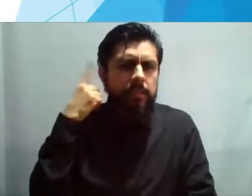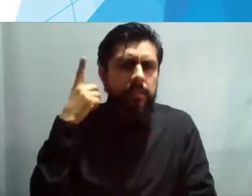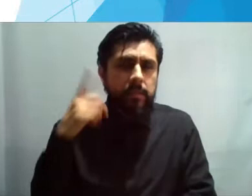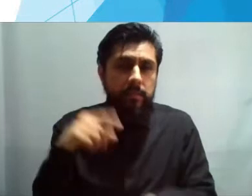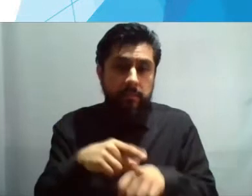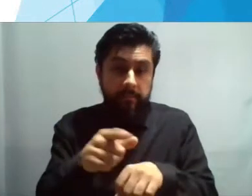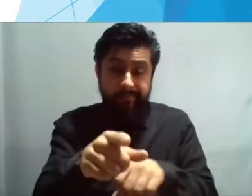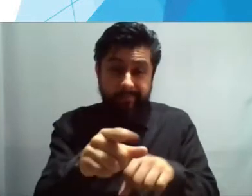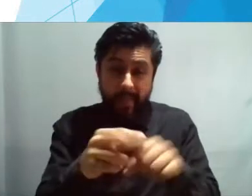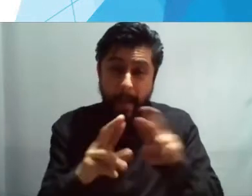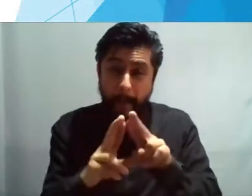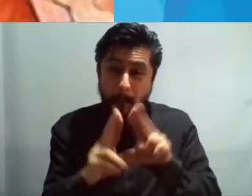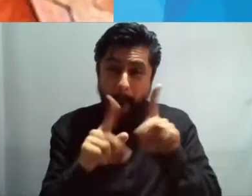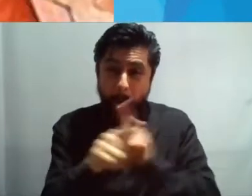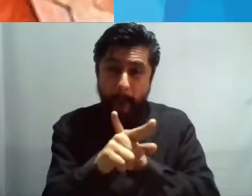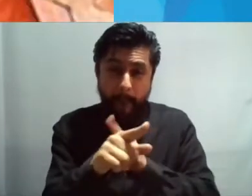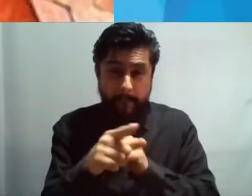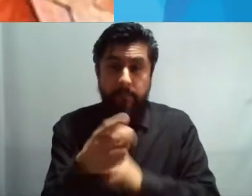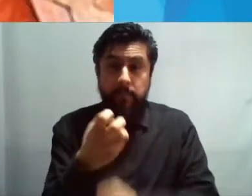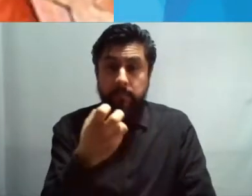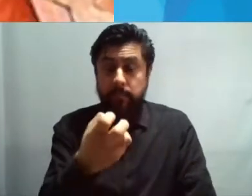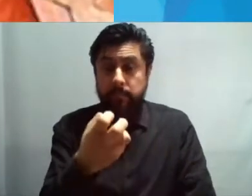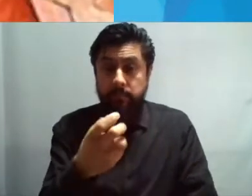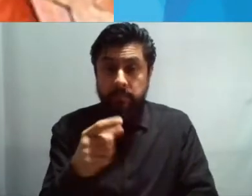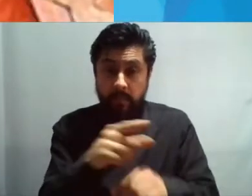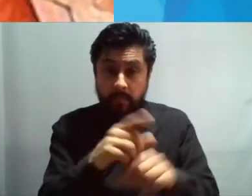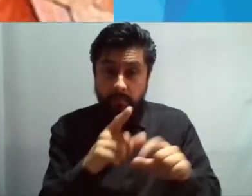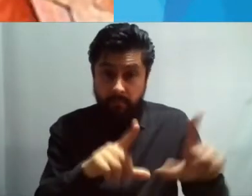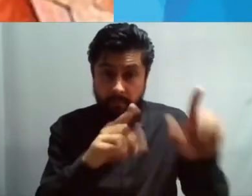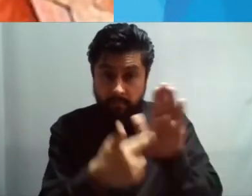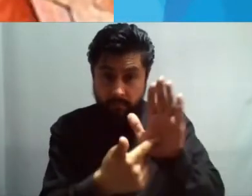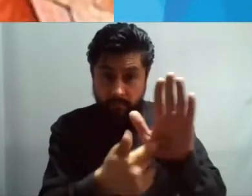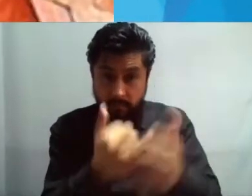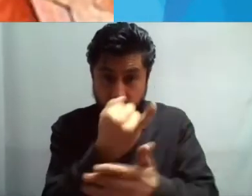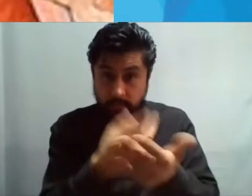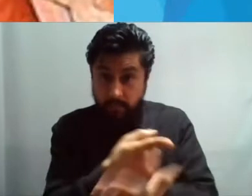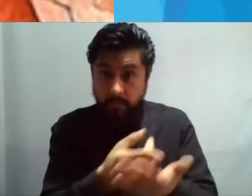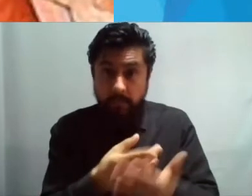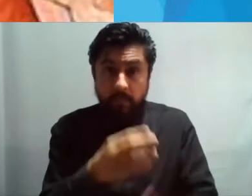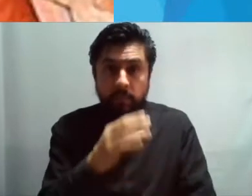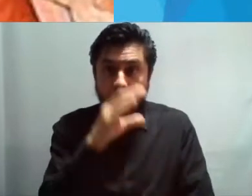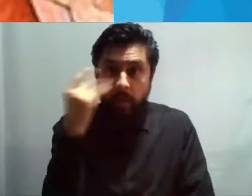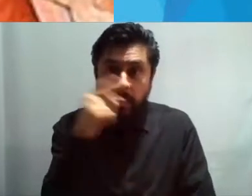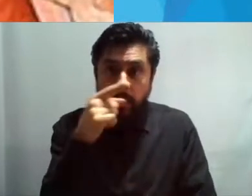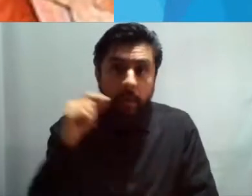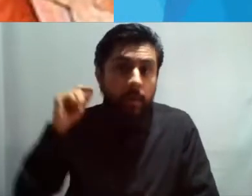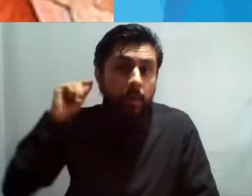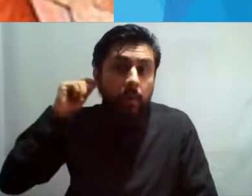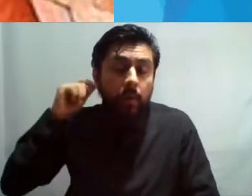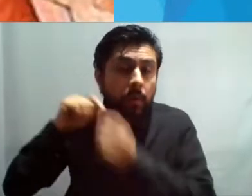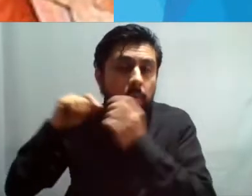derecha. Damos siguiente, por favor. Es decir, el cotonete no nada más entró al